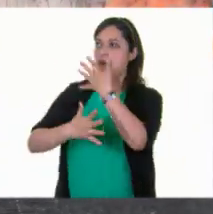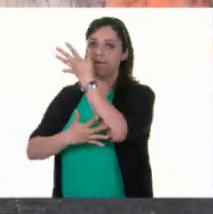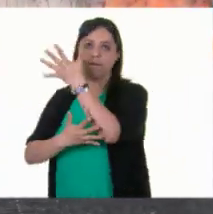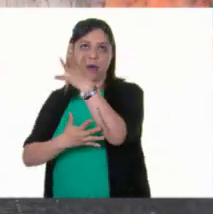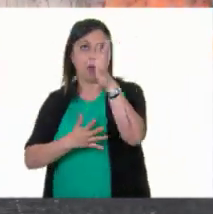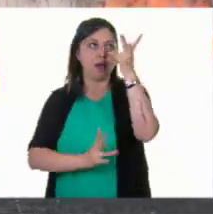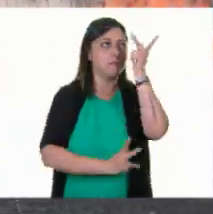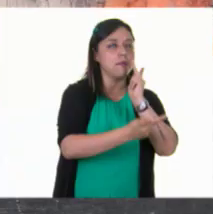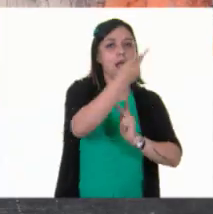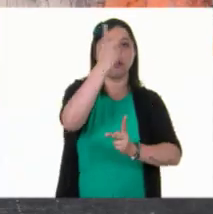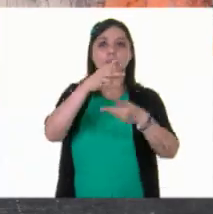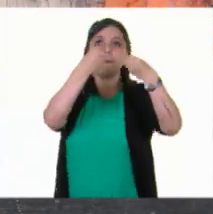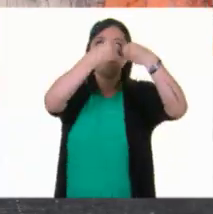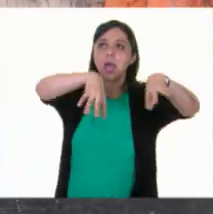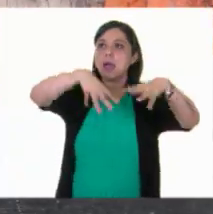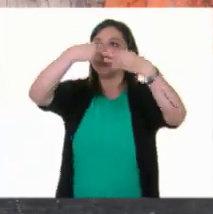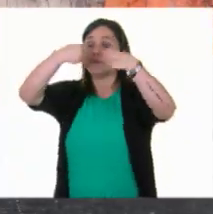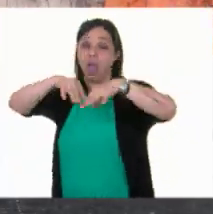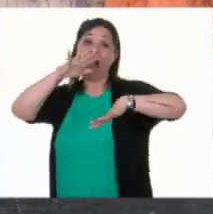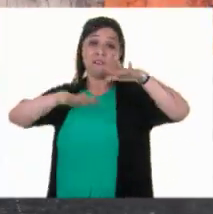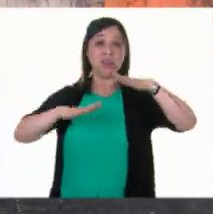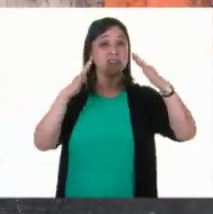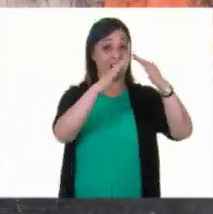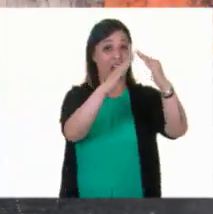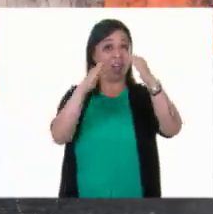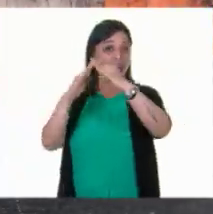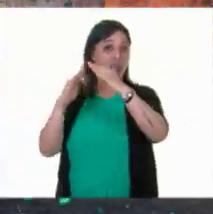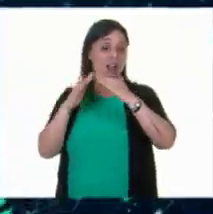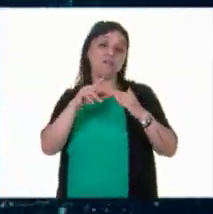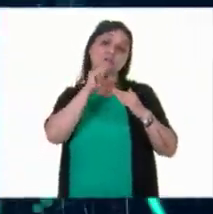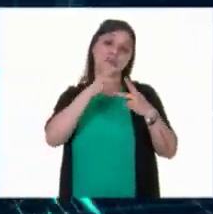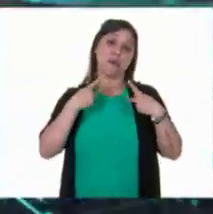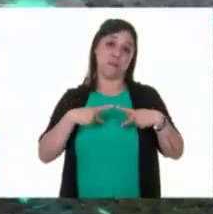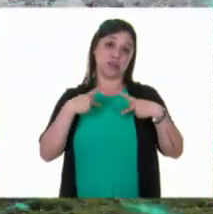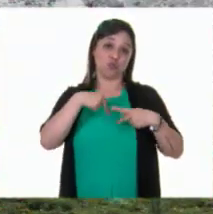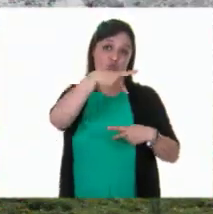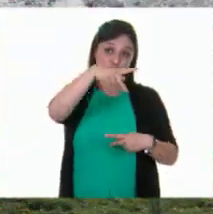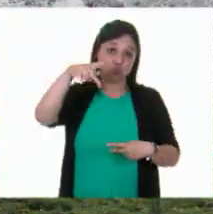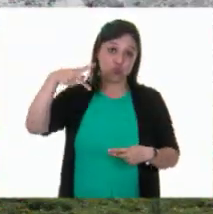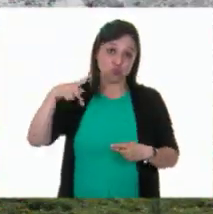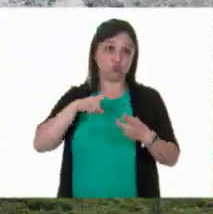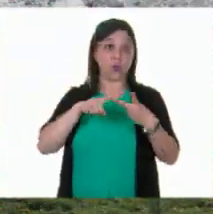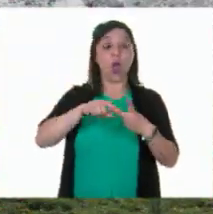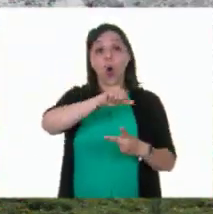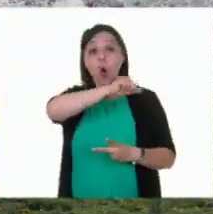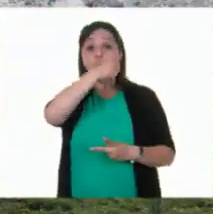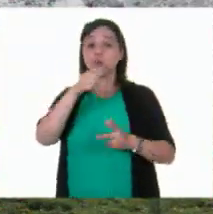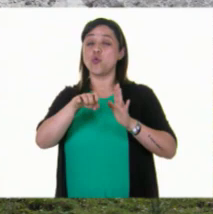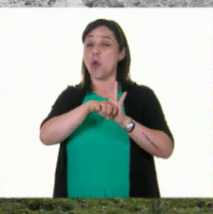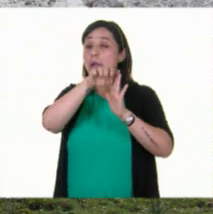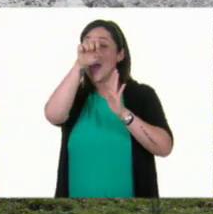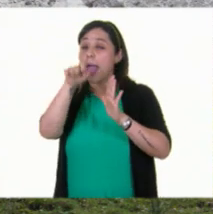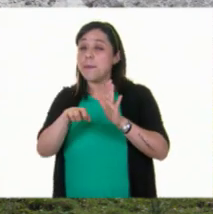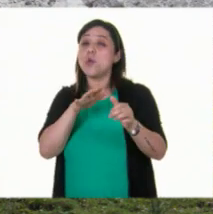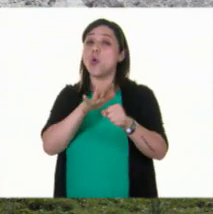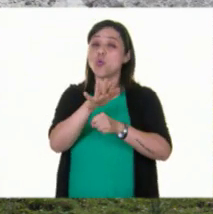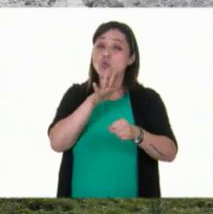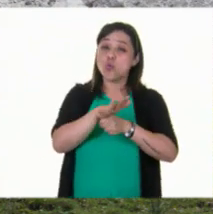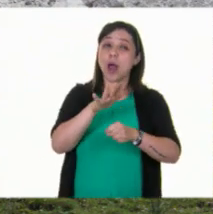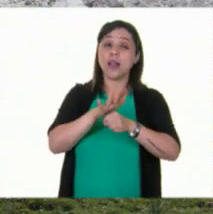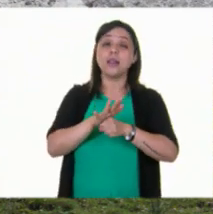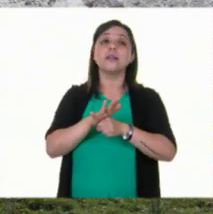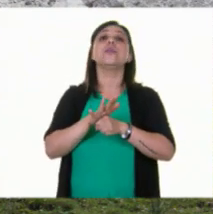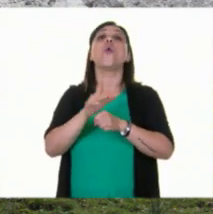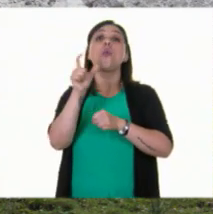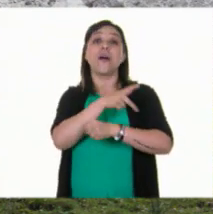ocasiones también se pierden casas y otros bienes de las personas. Otro ejemplo de vulnerabilidad social y económica es cuando